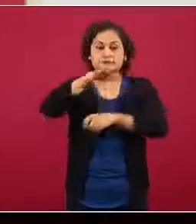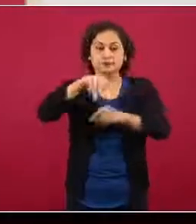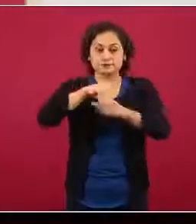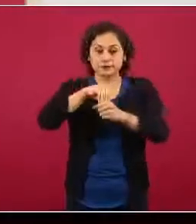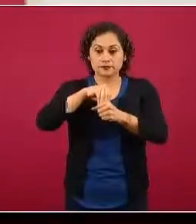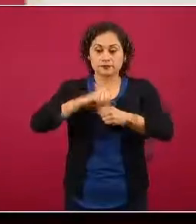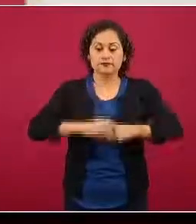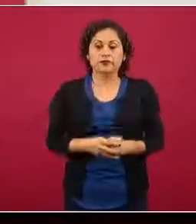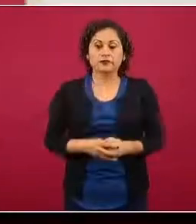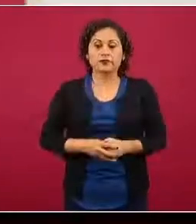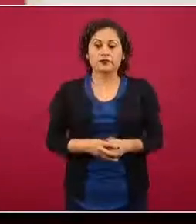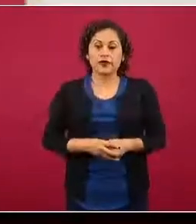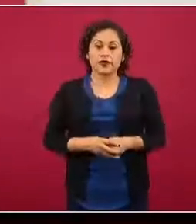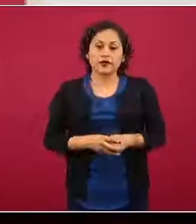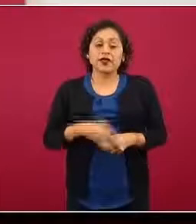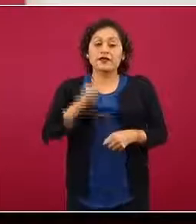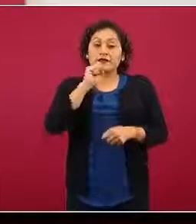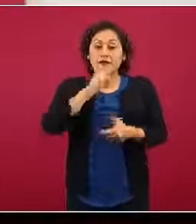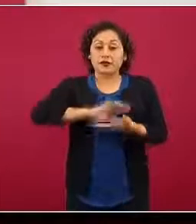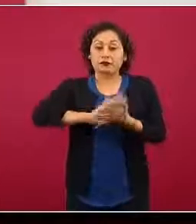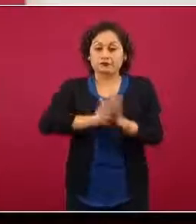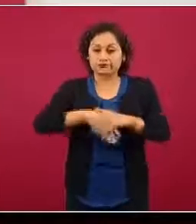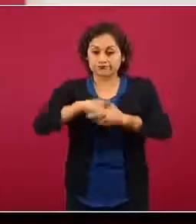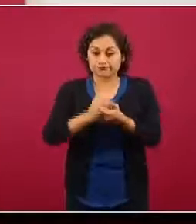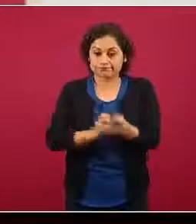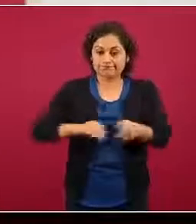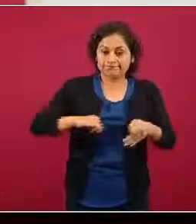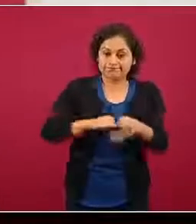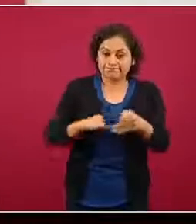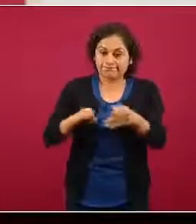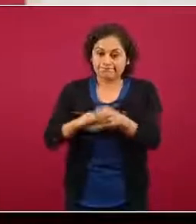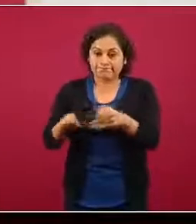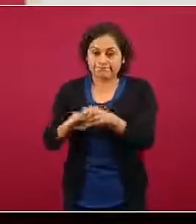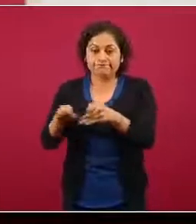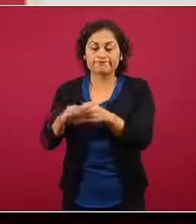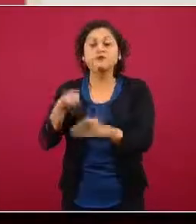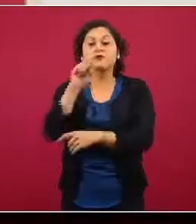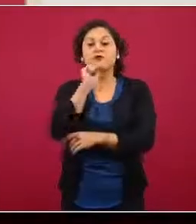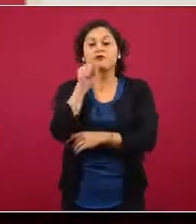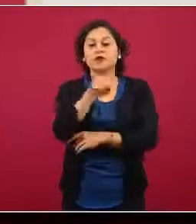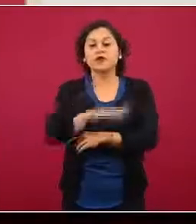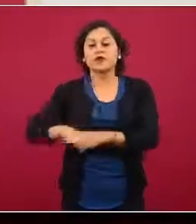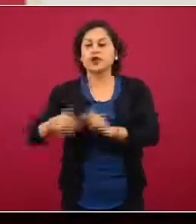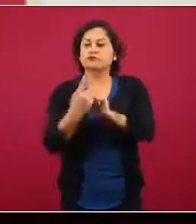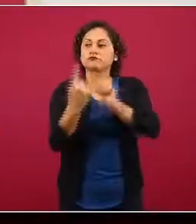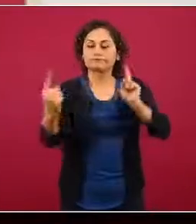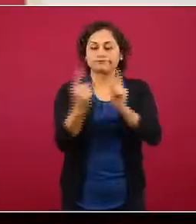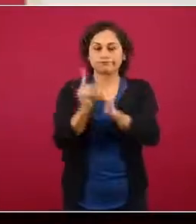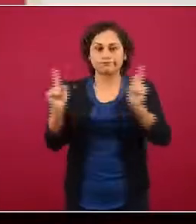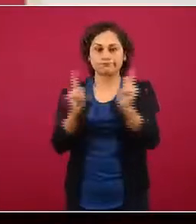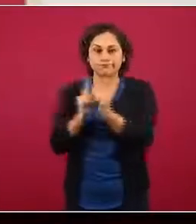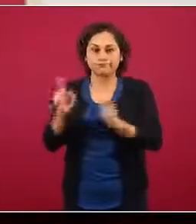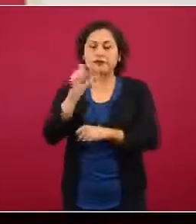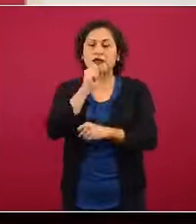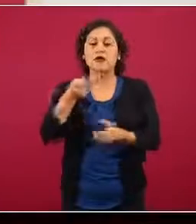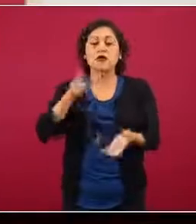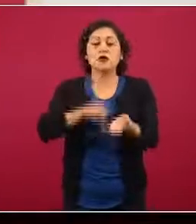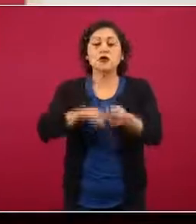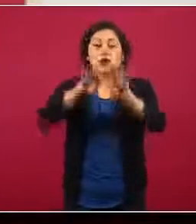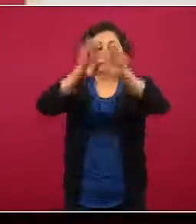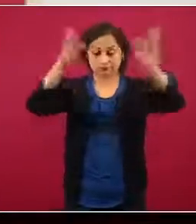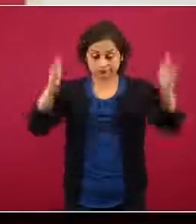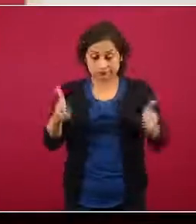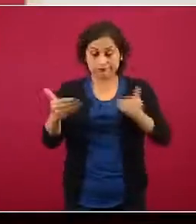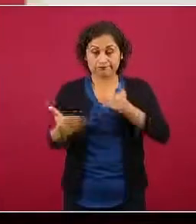Lavarse las manos constantemente, mantener la sana distancia, ventilar los lugares cerrados